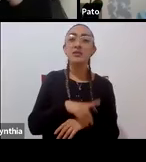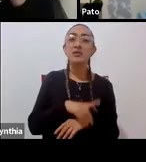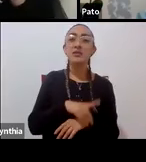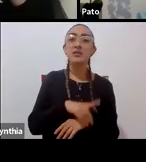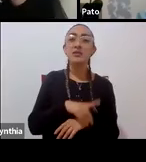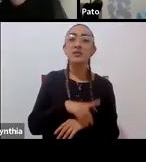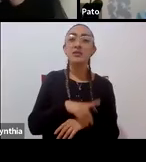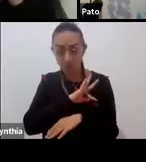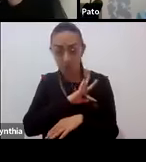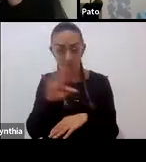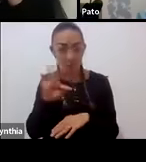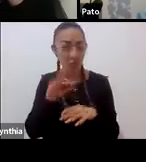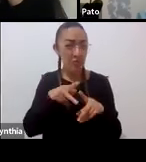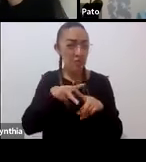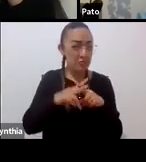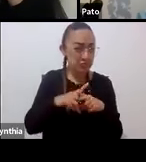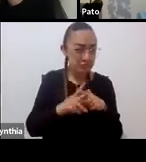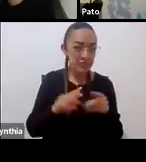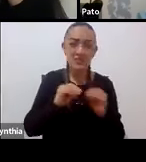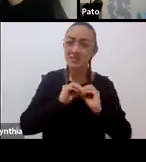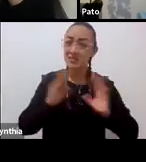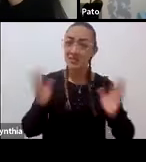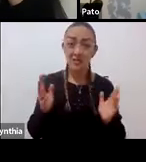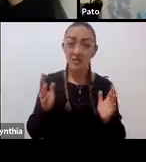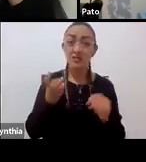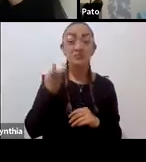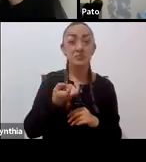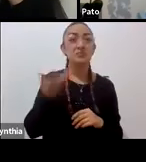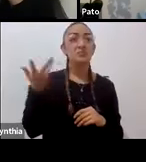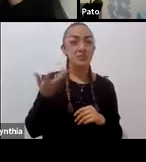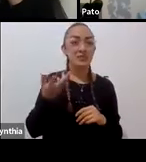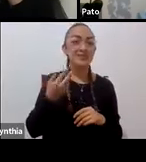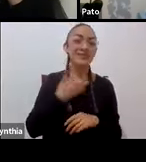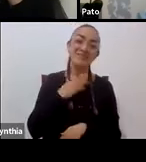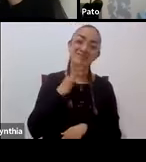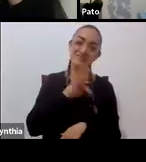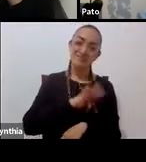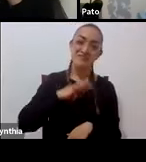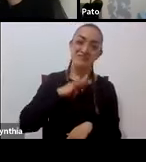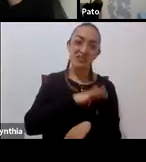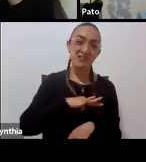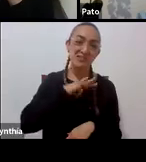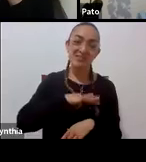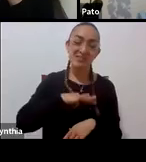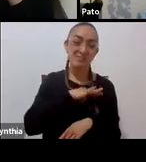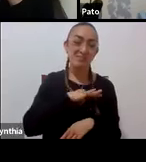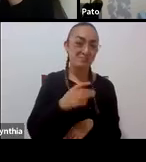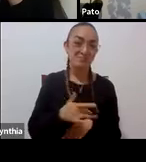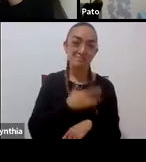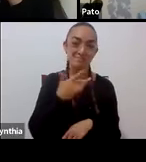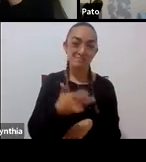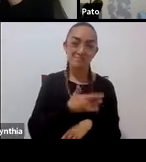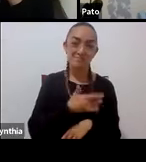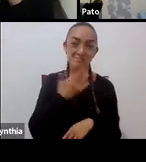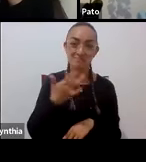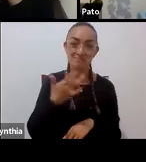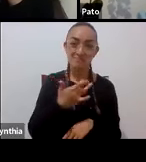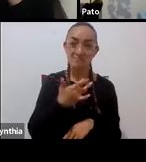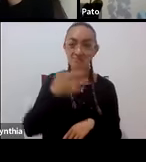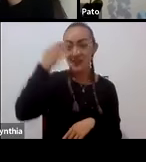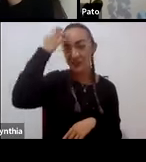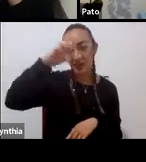Entonces, esto produce una sensación de felicidad es decir, son experiencias